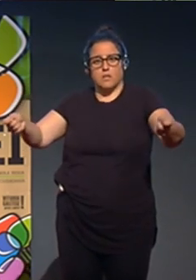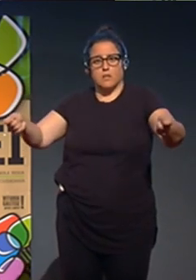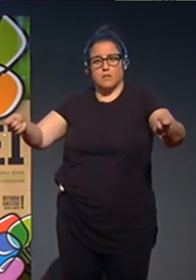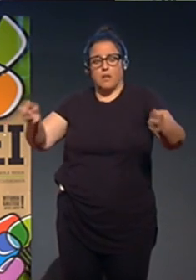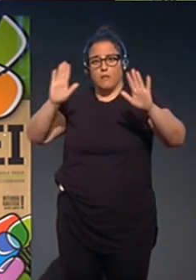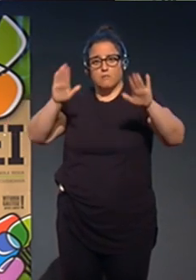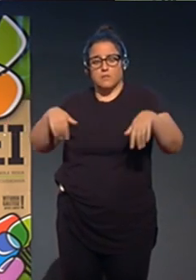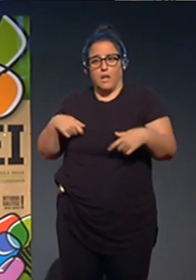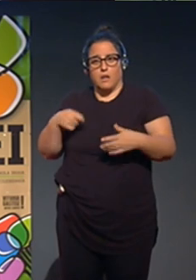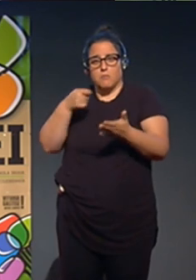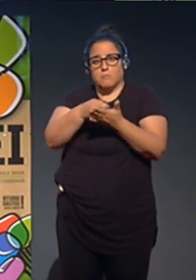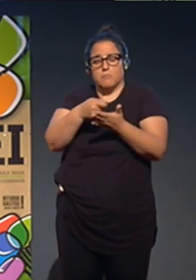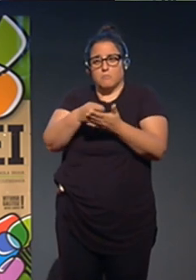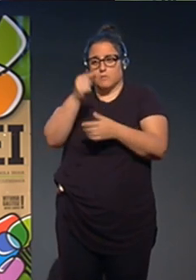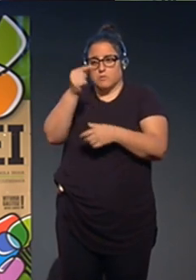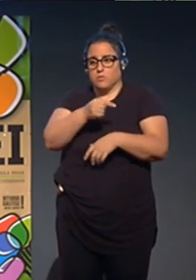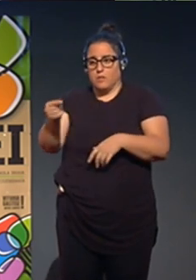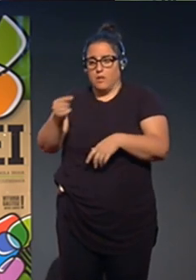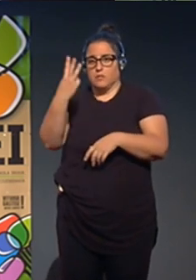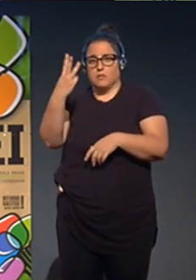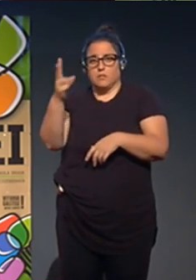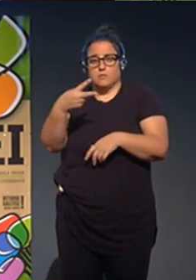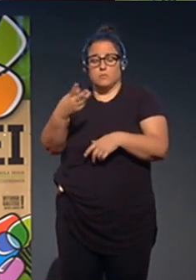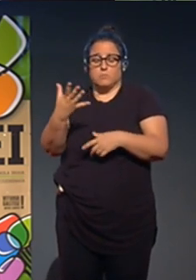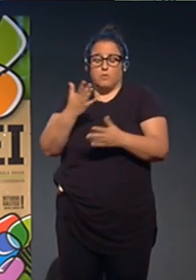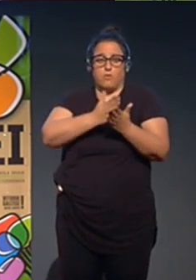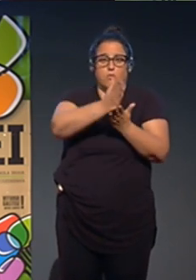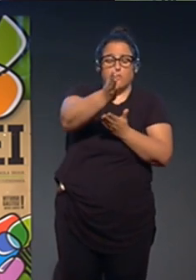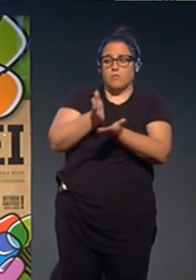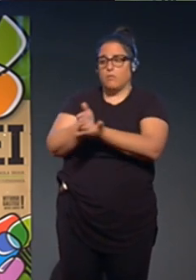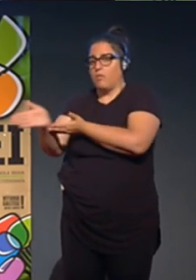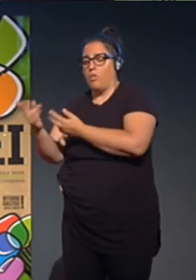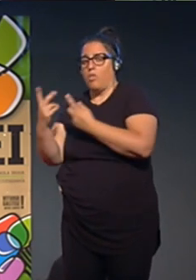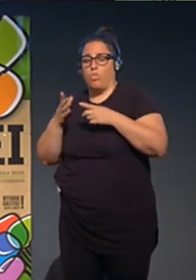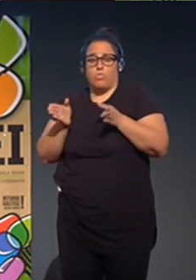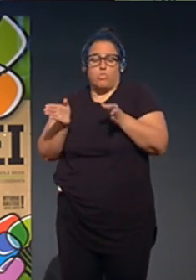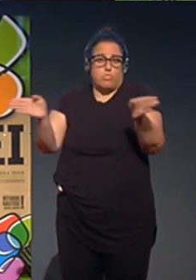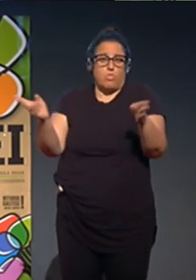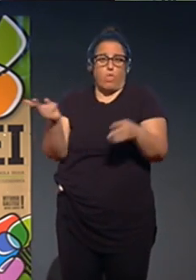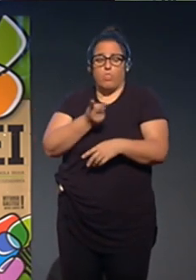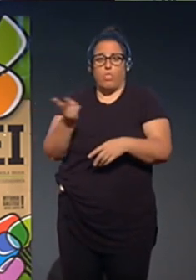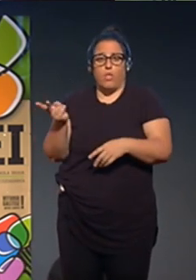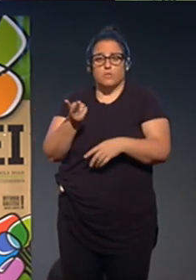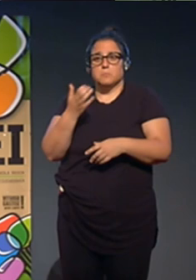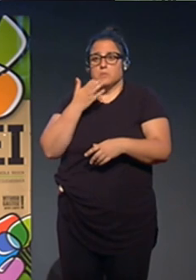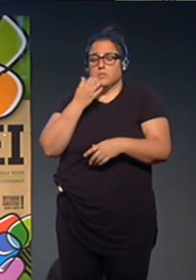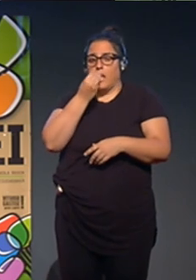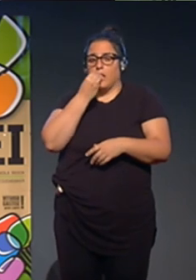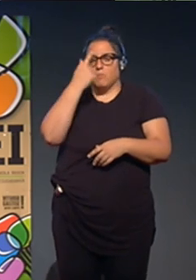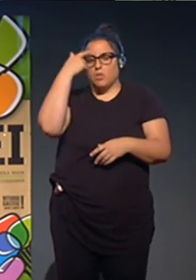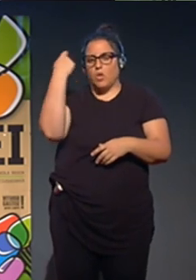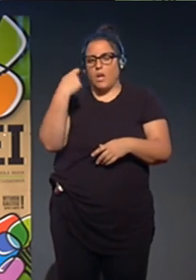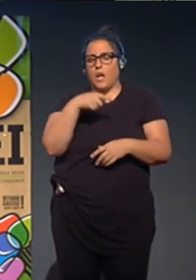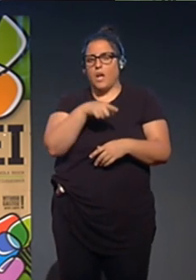tres lo que pasa es que va por canales distintos a través de los impuestos Entonces sí pero si el alimento vale más caro quien